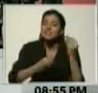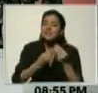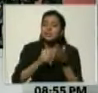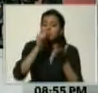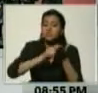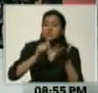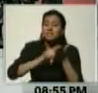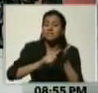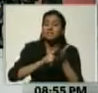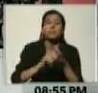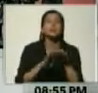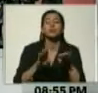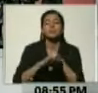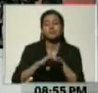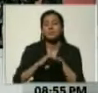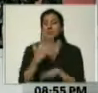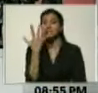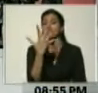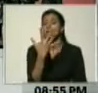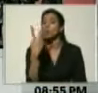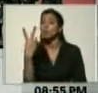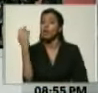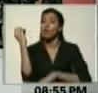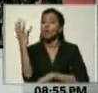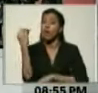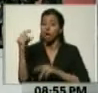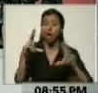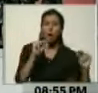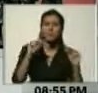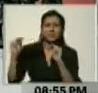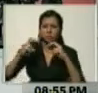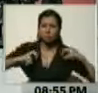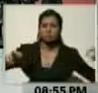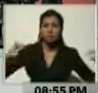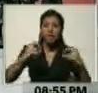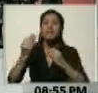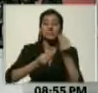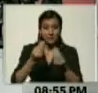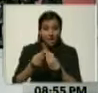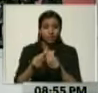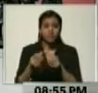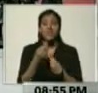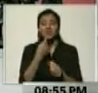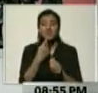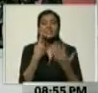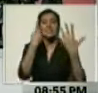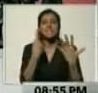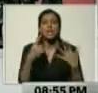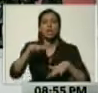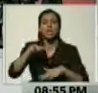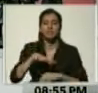52 foros y conversatorios. Dicen ellos, ¿no? En su cosa. 6 en la región andina.